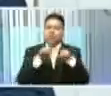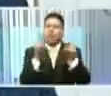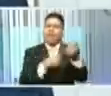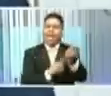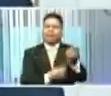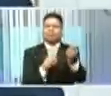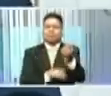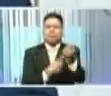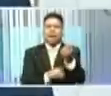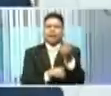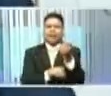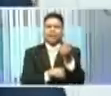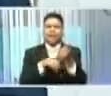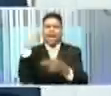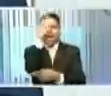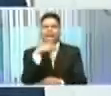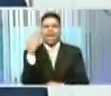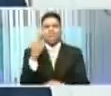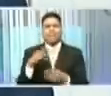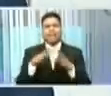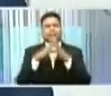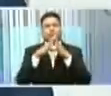salud, belleza, vida.